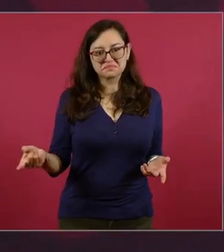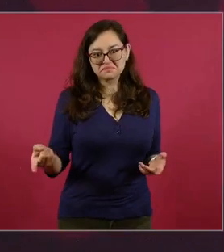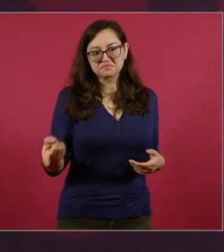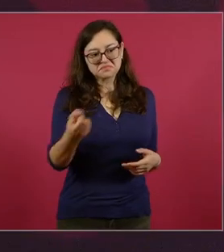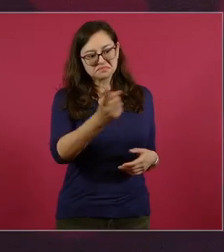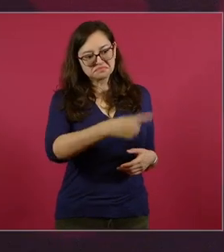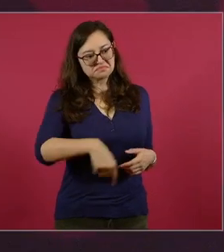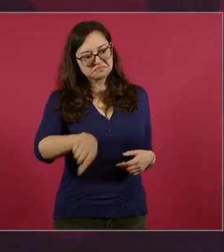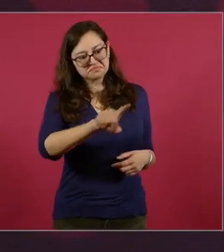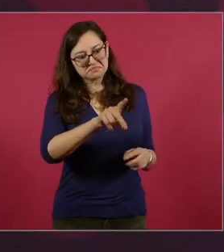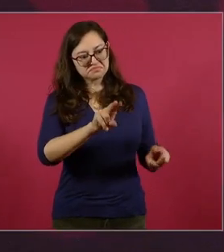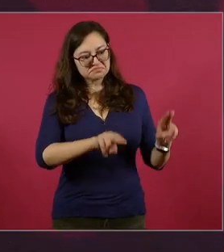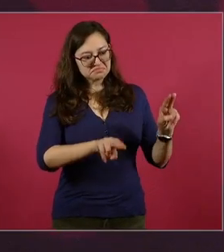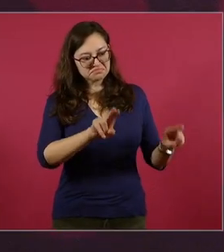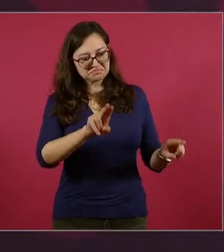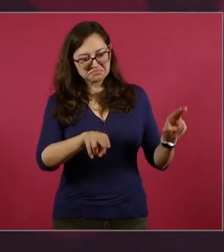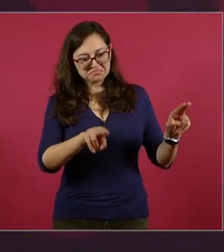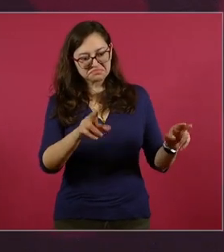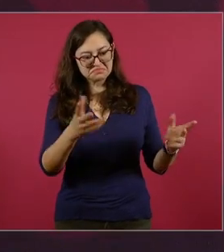de